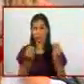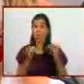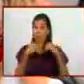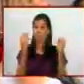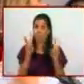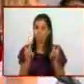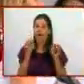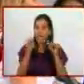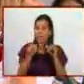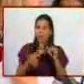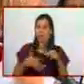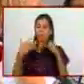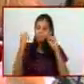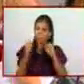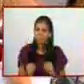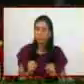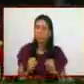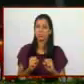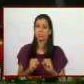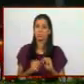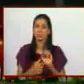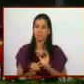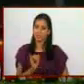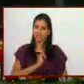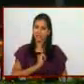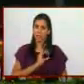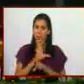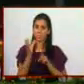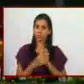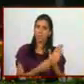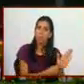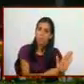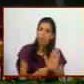idóneo para consolidar y proyectar nuestra identidad cultural.